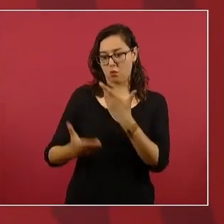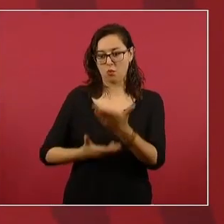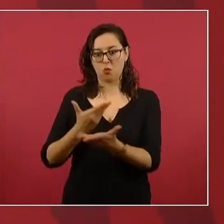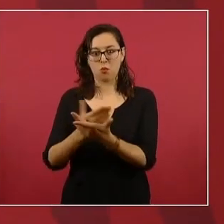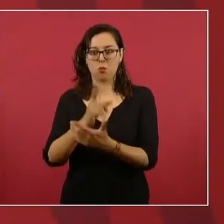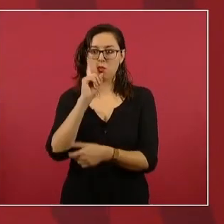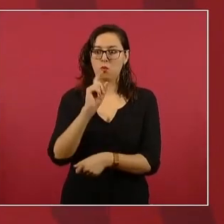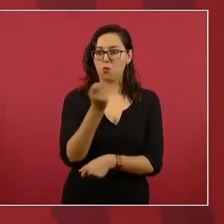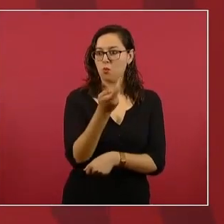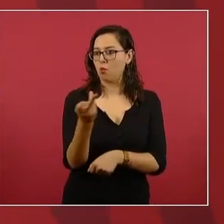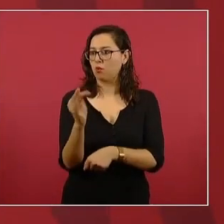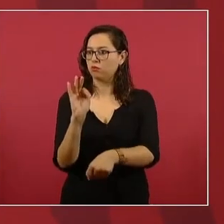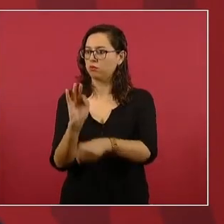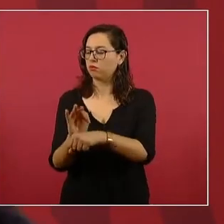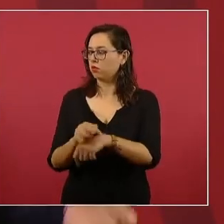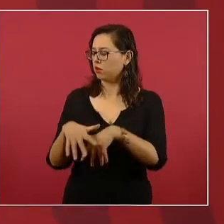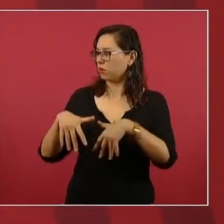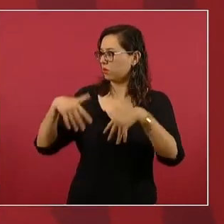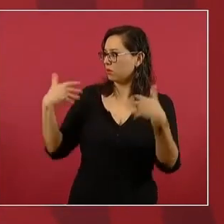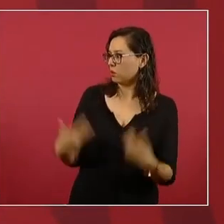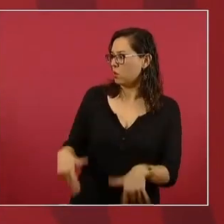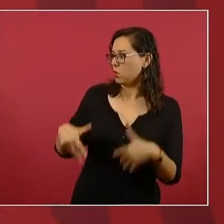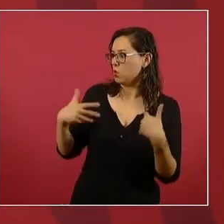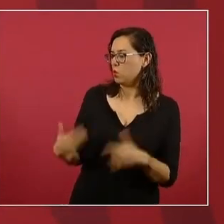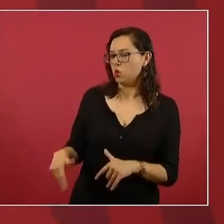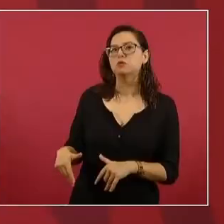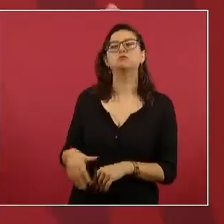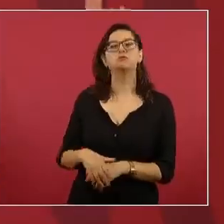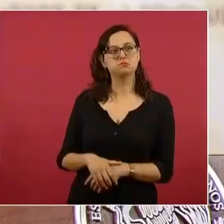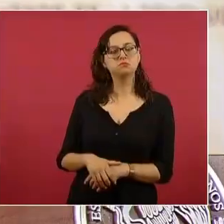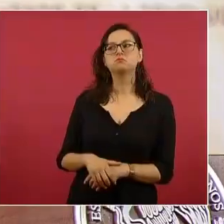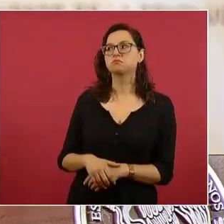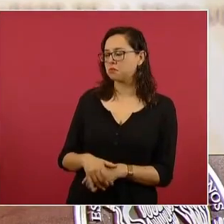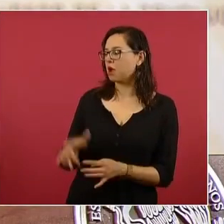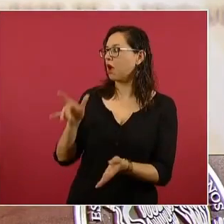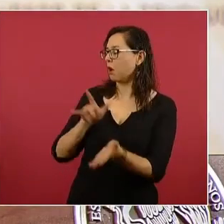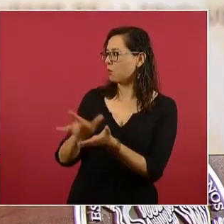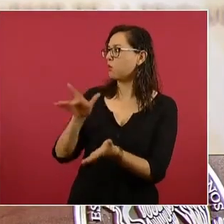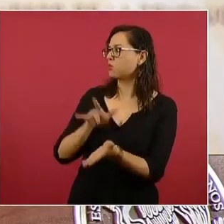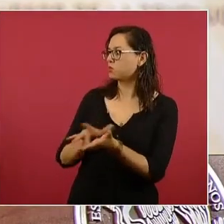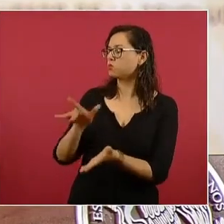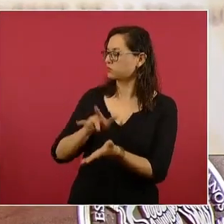propuesta para que en los estados